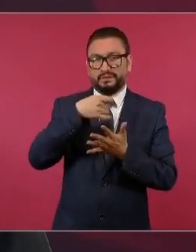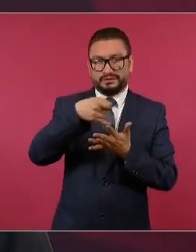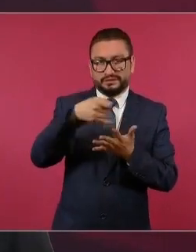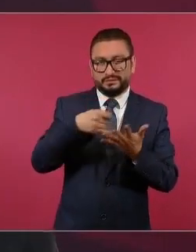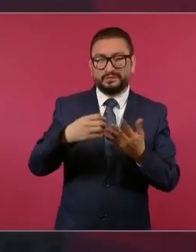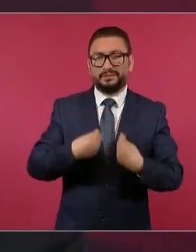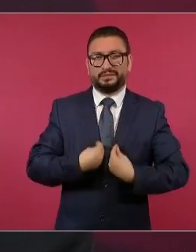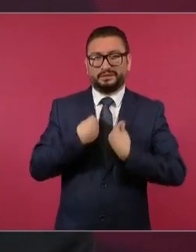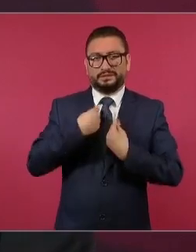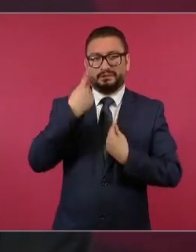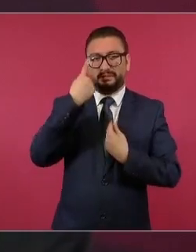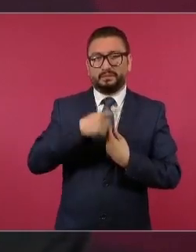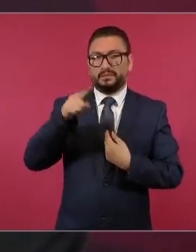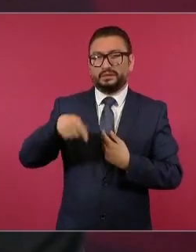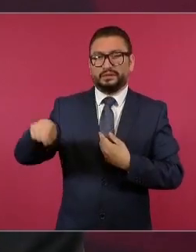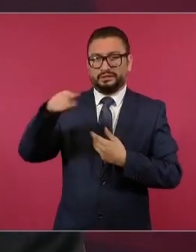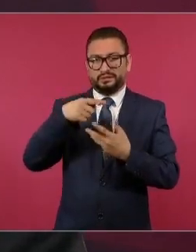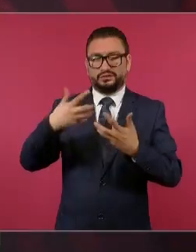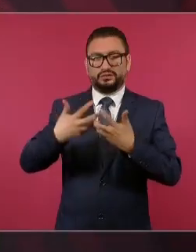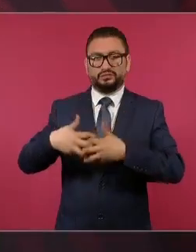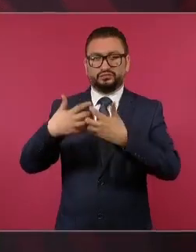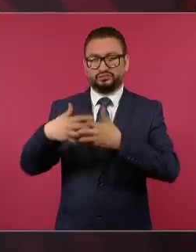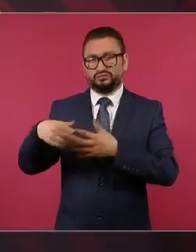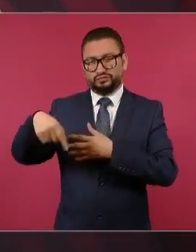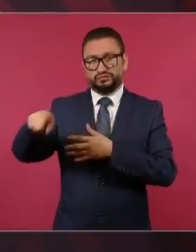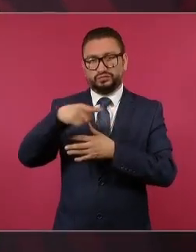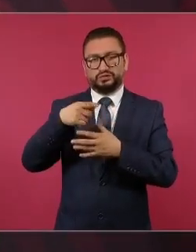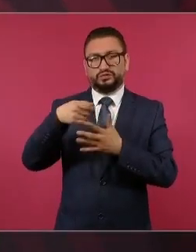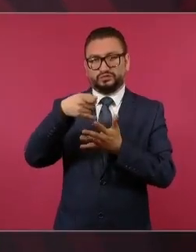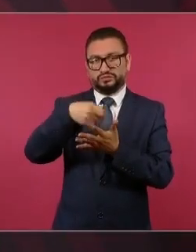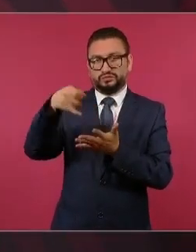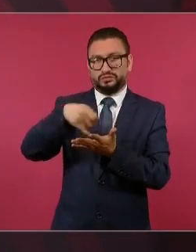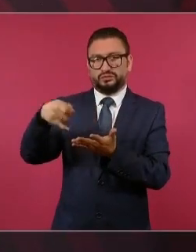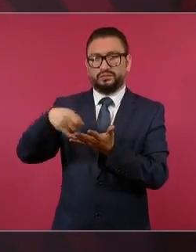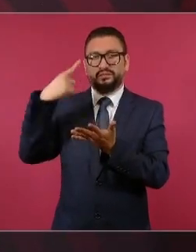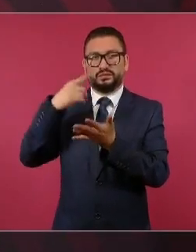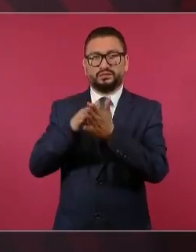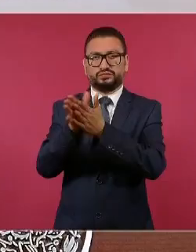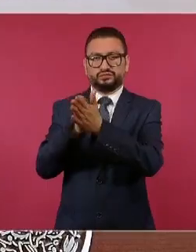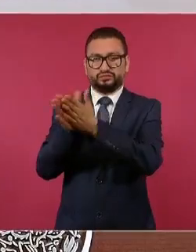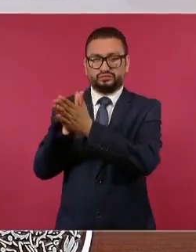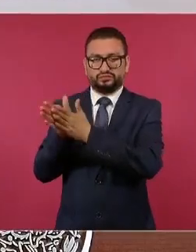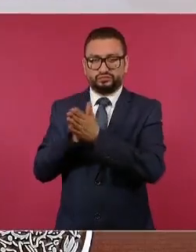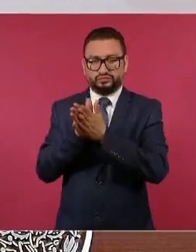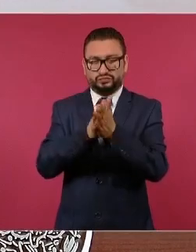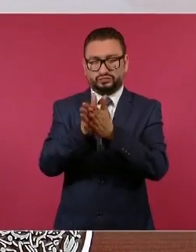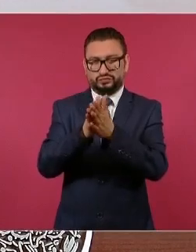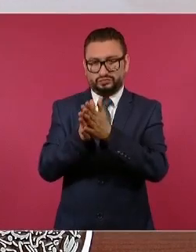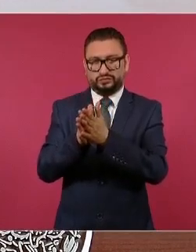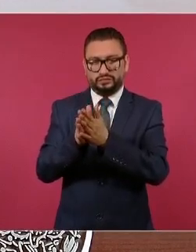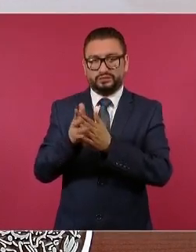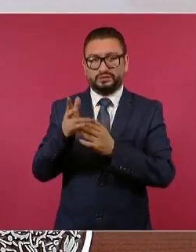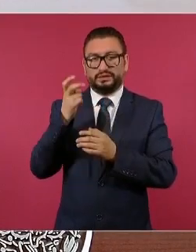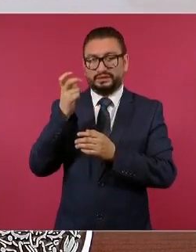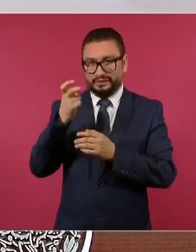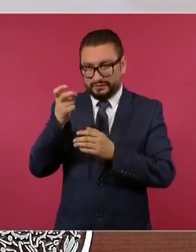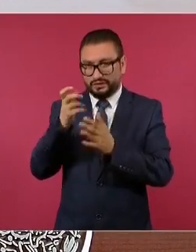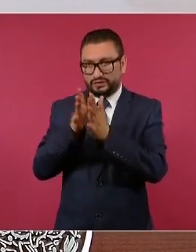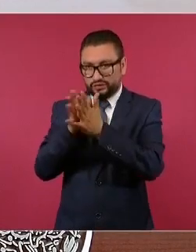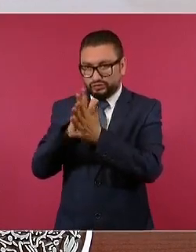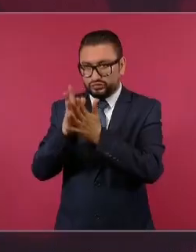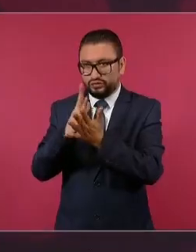que los productores, ¿no?, sembraran cacao, ¿sí?, y que con ese